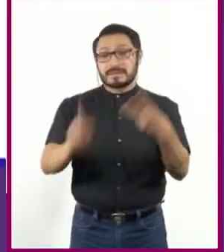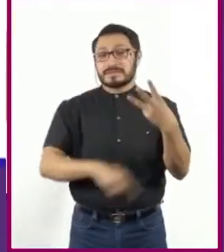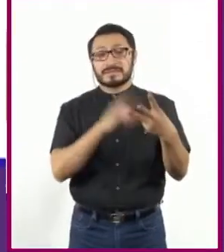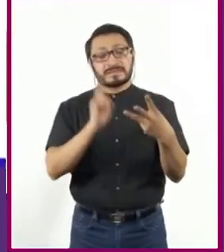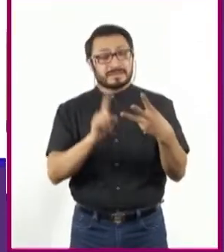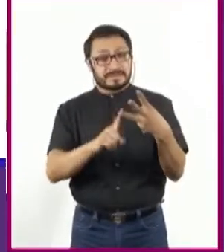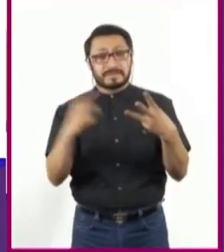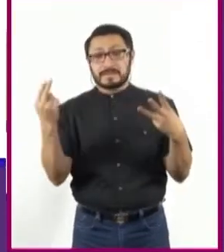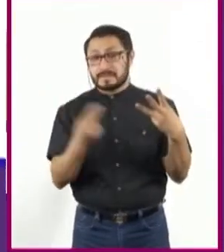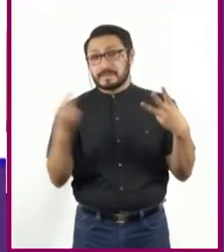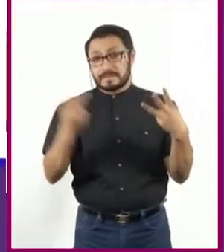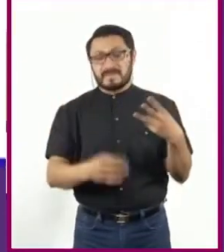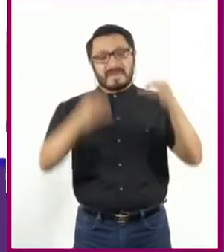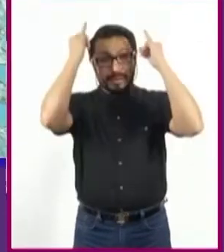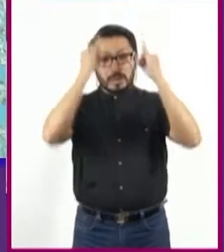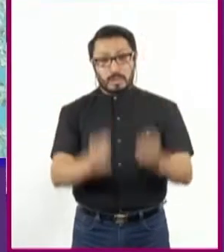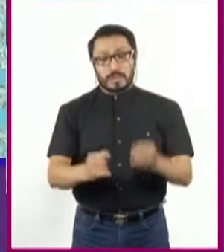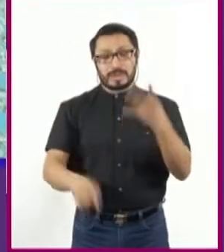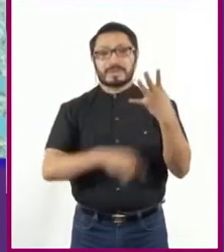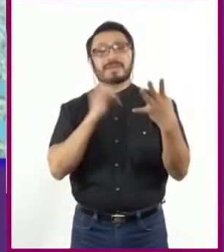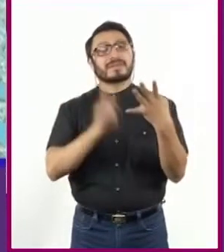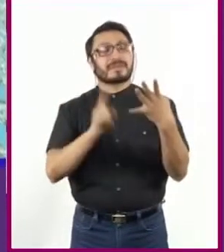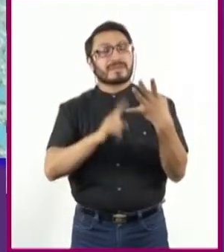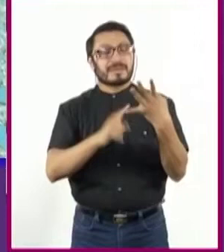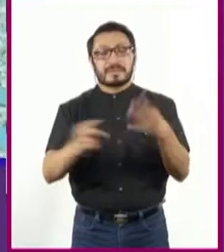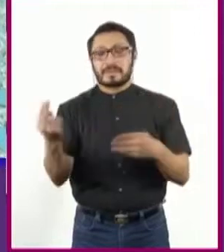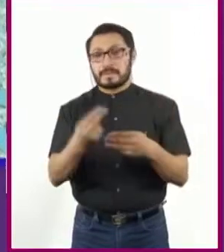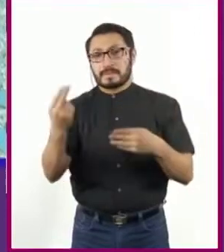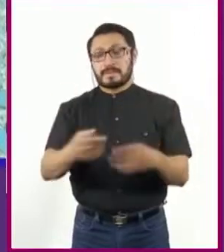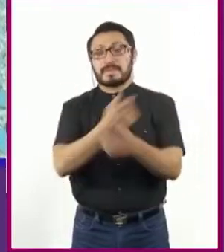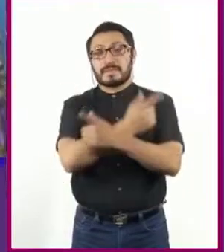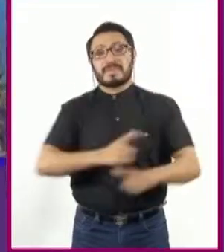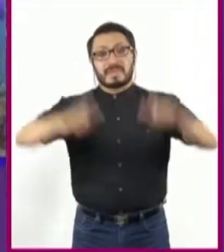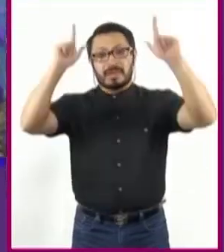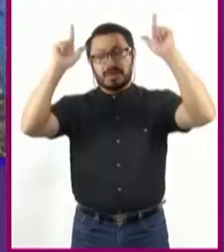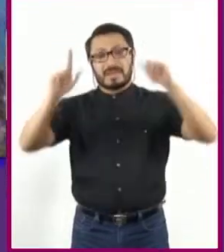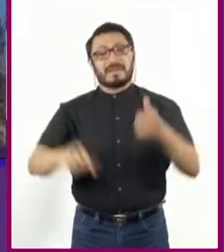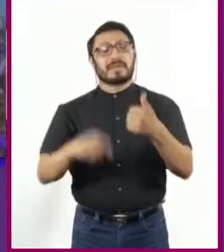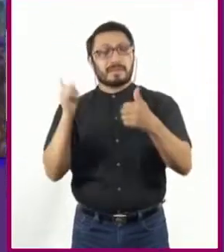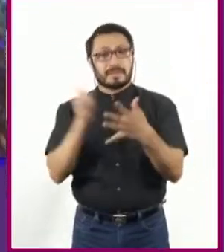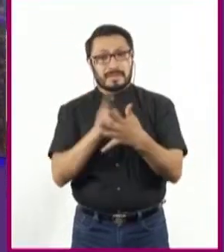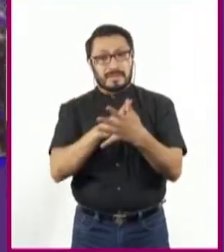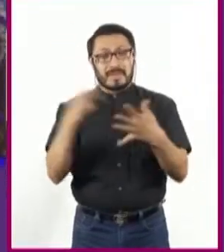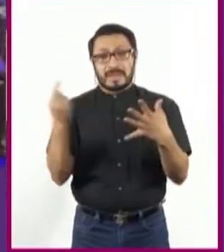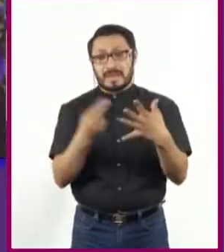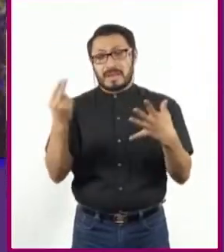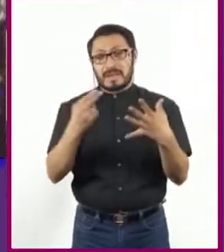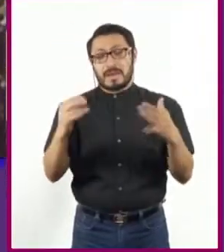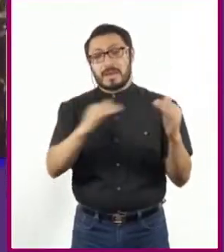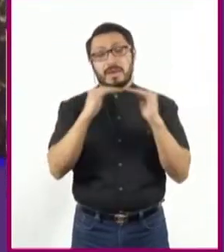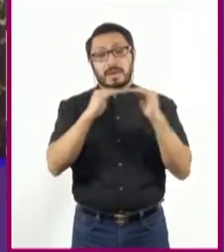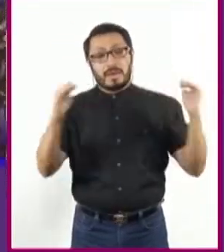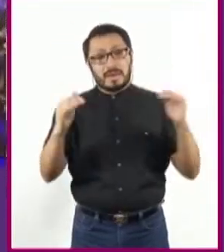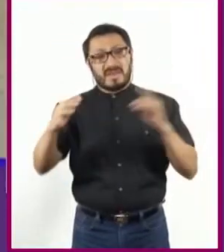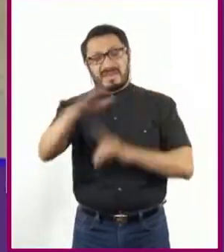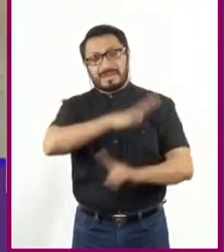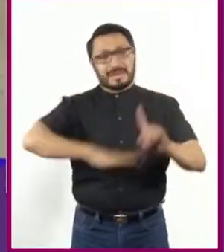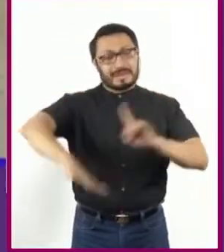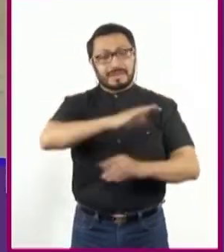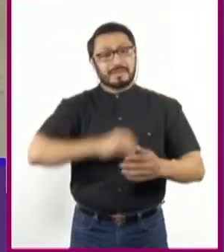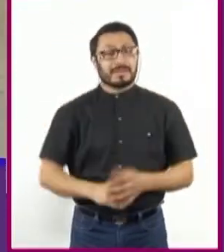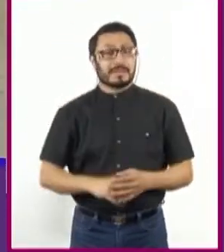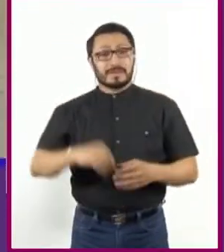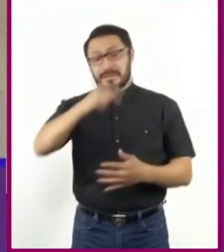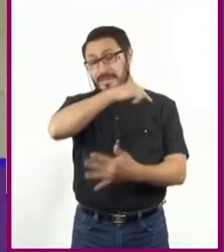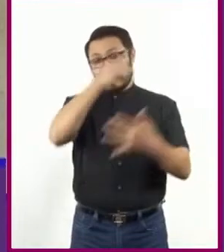3. Necesidad de identidad. 4. Necesidad de libertad. 5. Necesidad de equilibrio ecológico. Si se